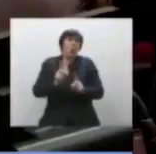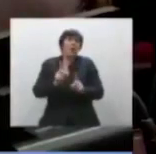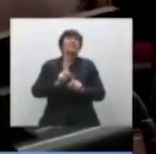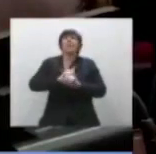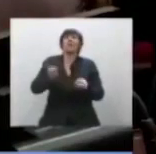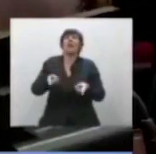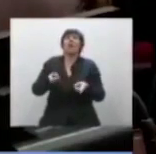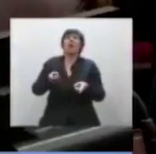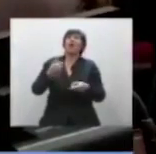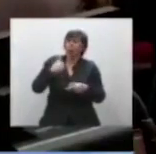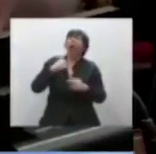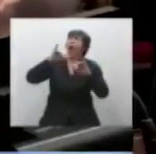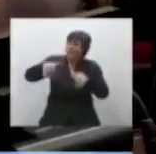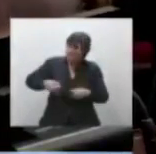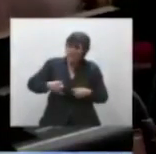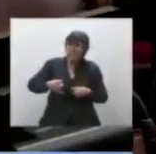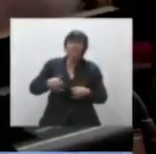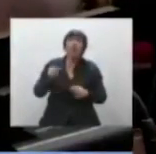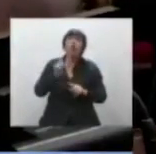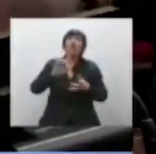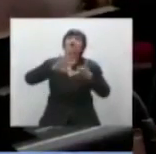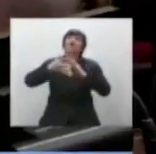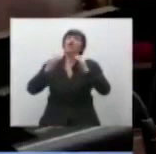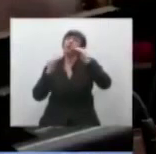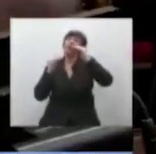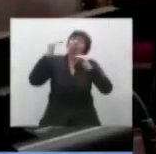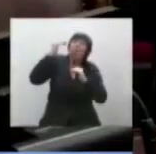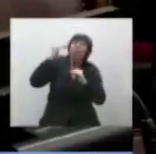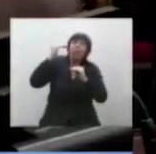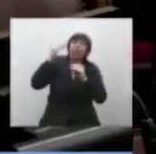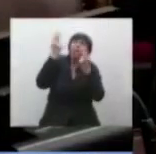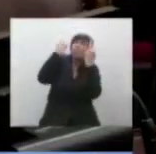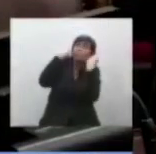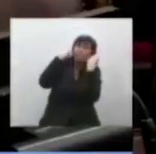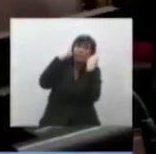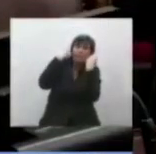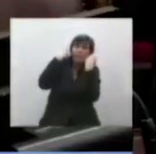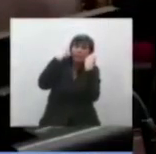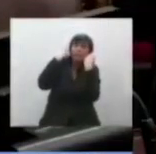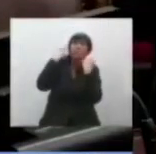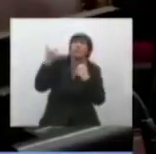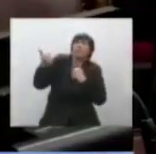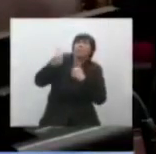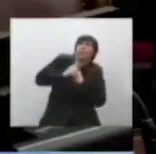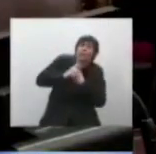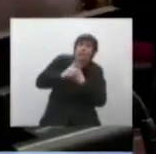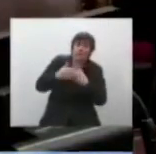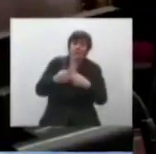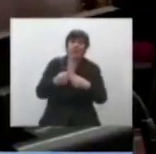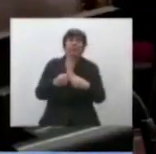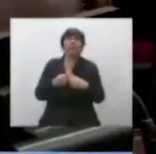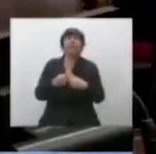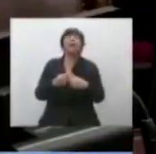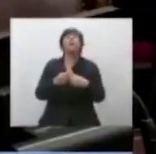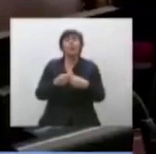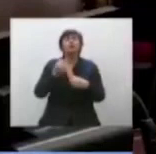lo que escuchábamos ayer acá. Viene de la mano de lo que decía Granata. quieren abortar a los 8 meses. 9, dijo.